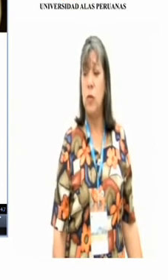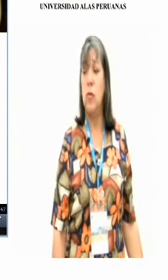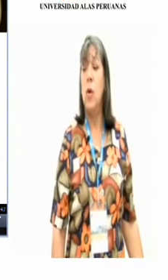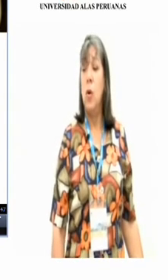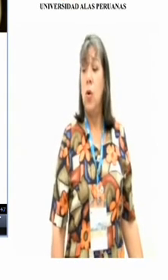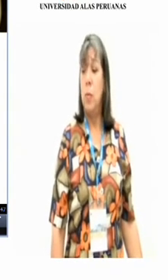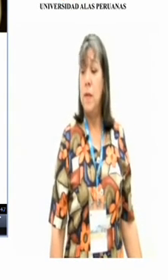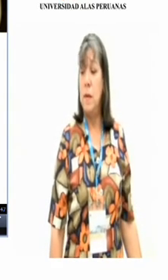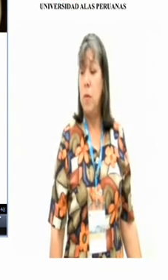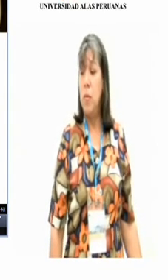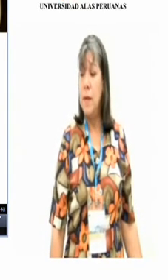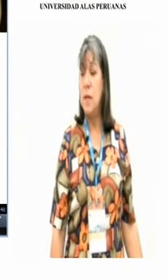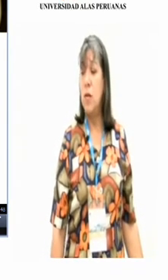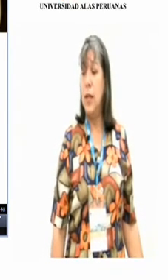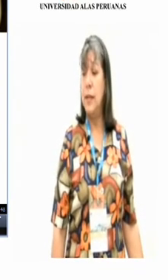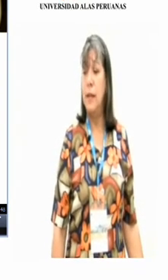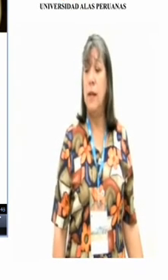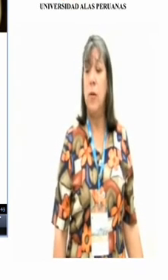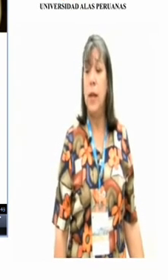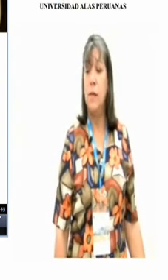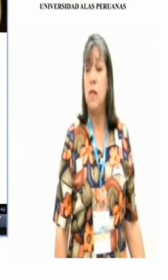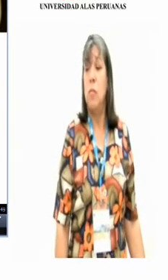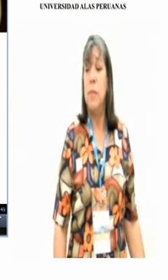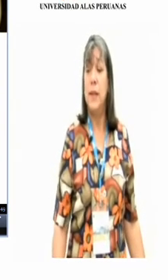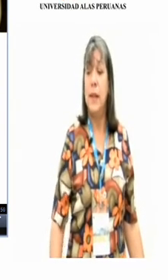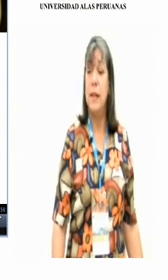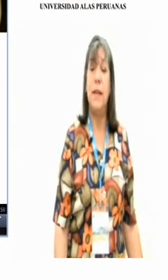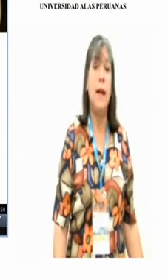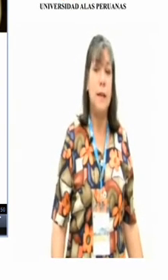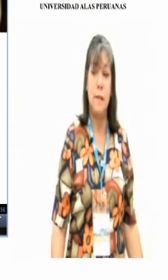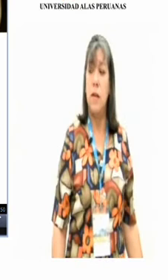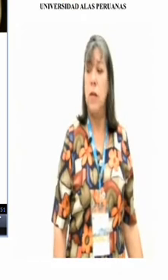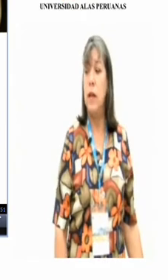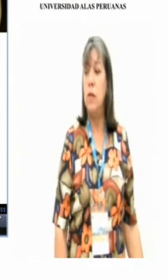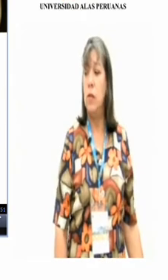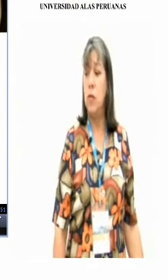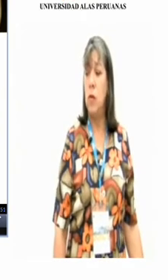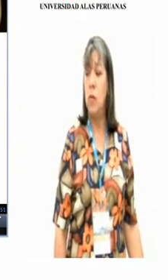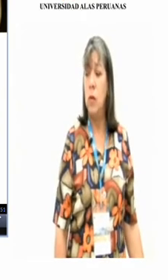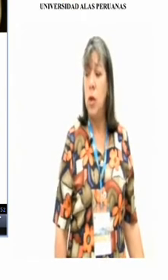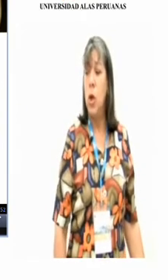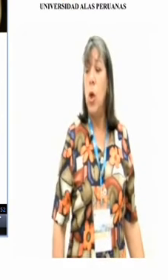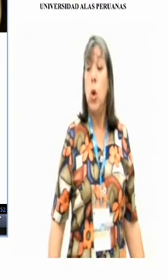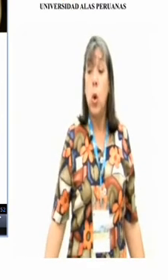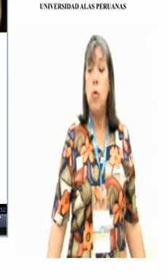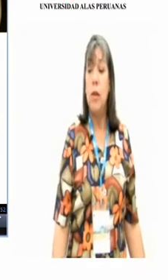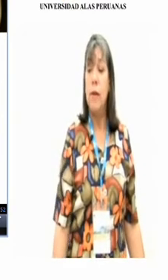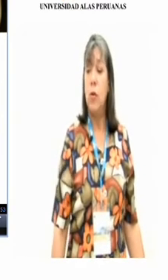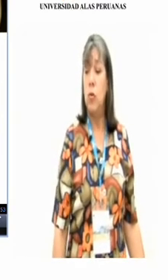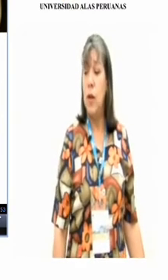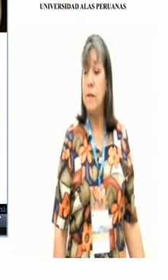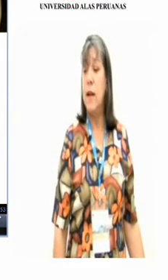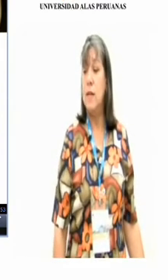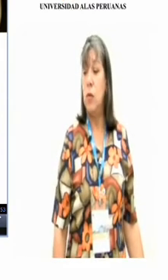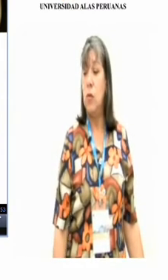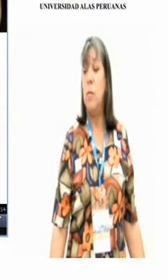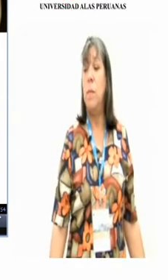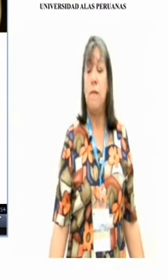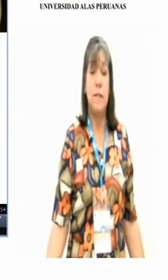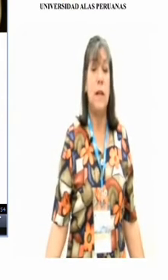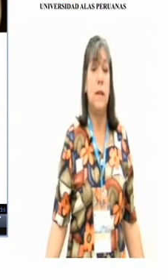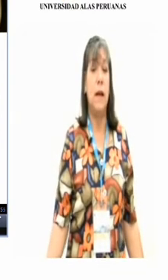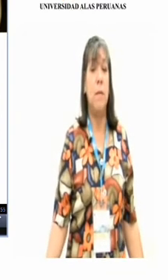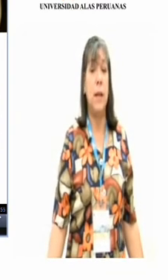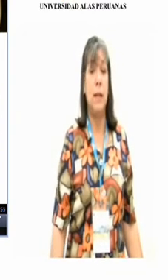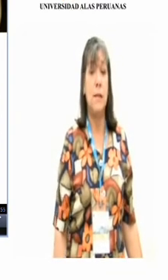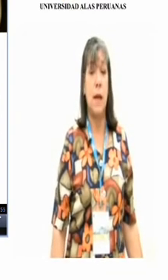son los supuestos o principios básicos de esta teoría son pertinentes al diseño de la instrucción, cómo debe estructurarse la